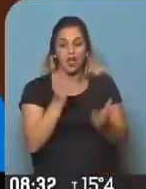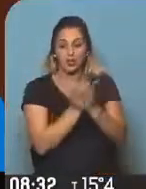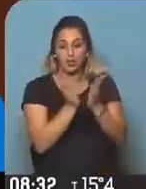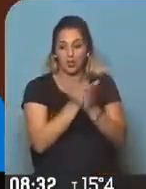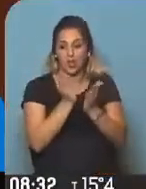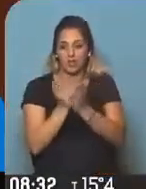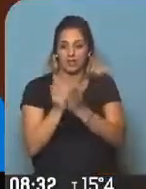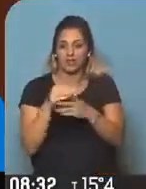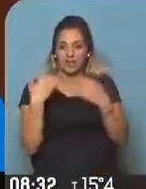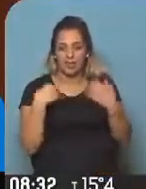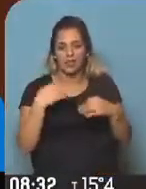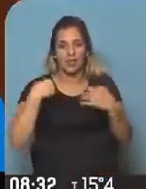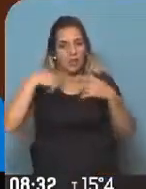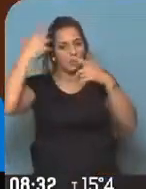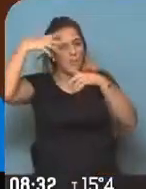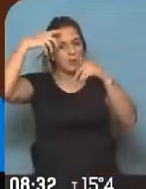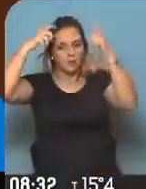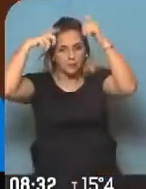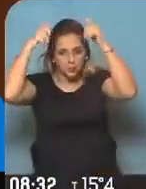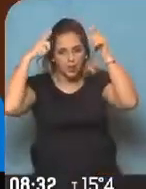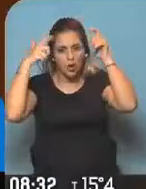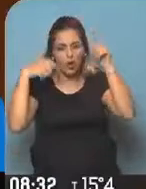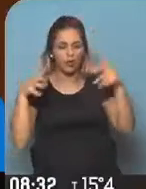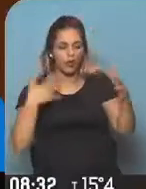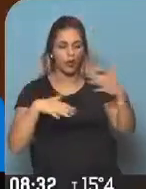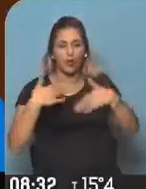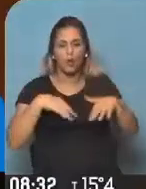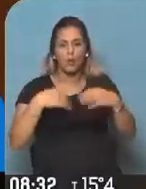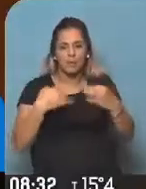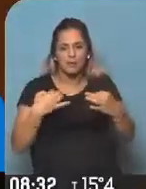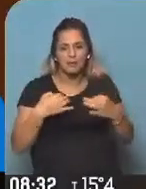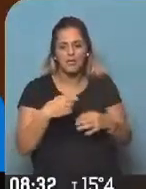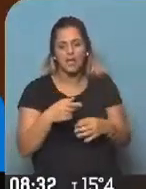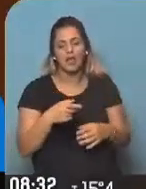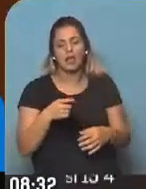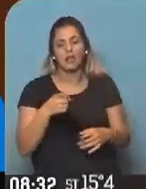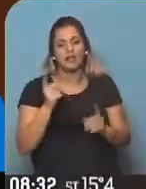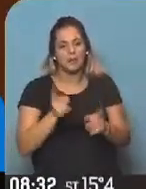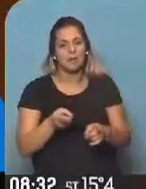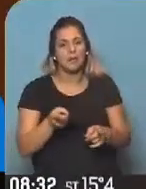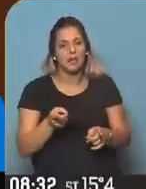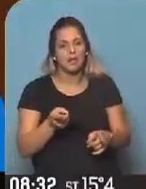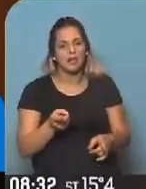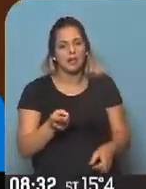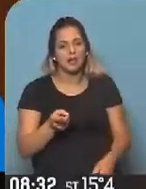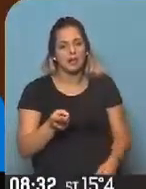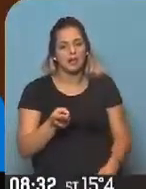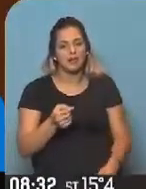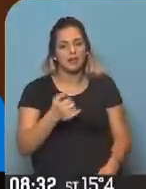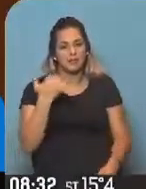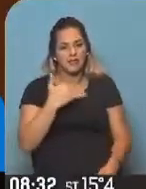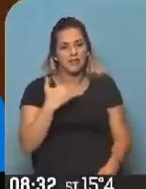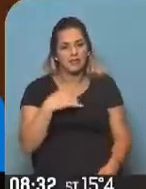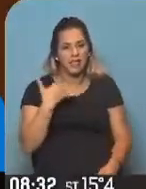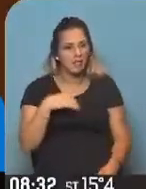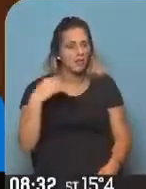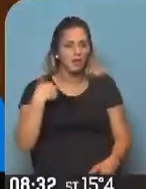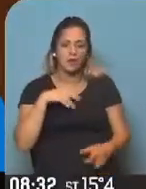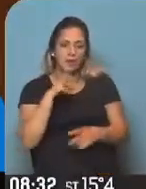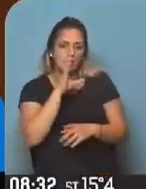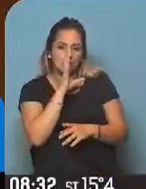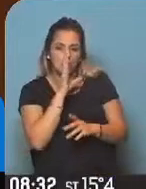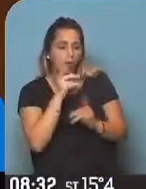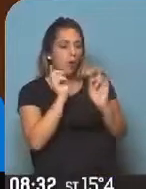tenían que usar birrete éste tenían como un uniforme tenían que virtualmente hacerle caso en todo a los